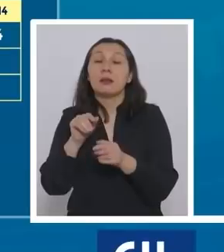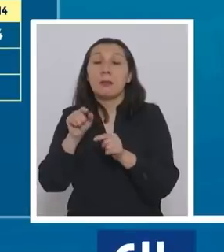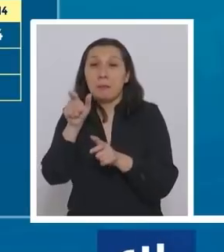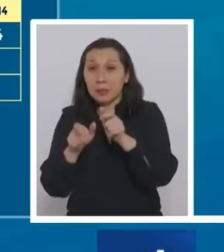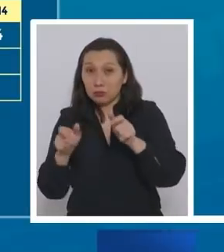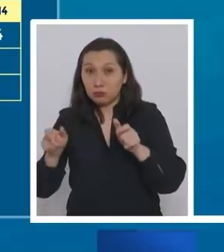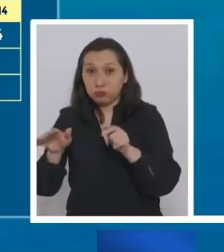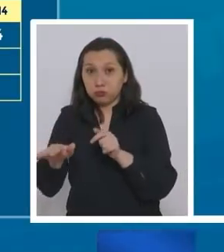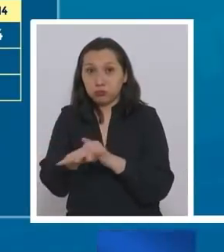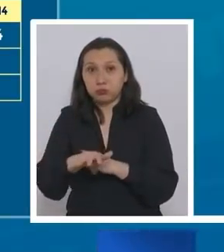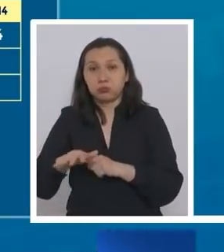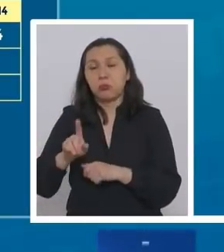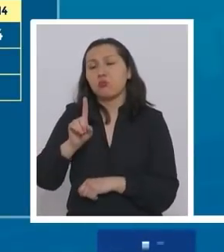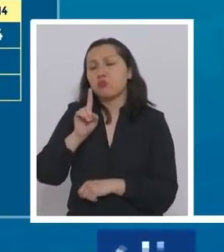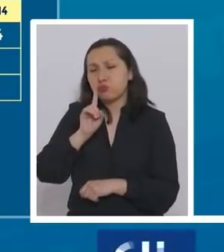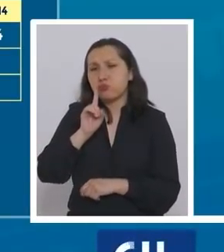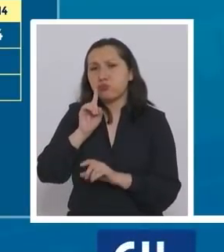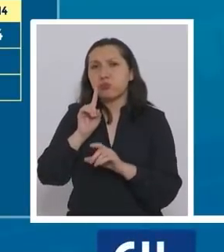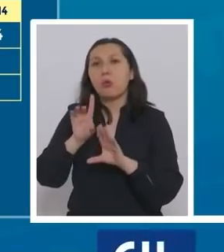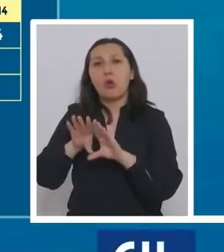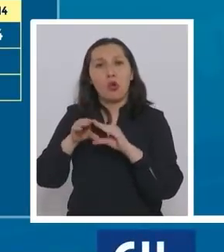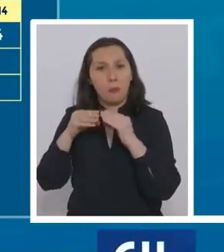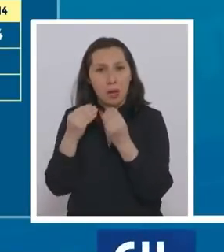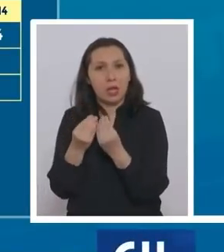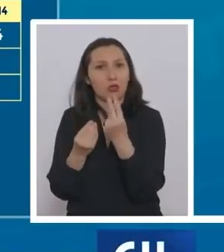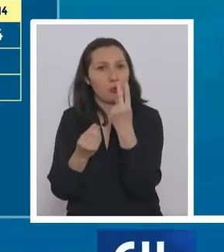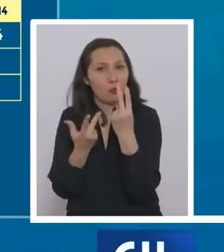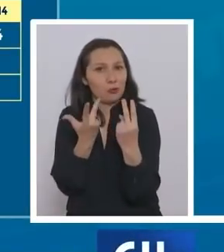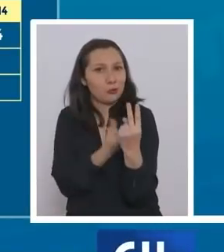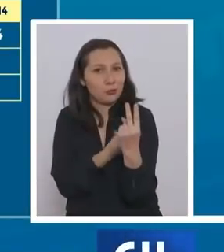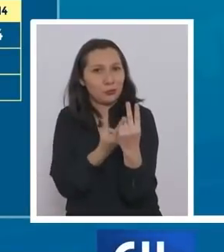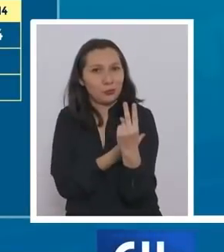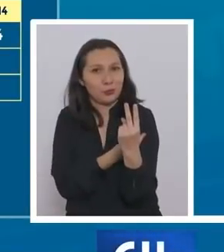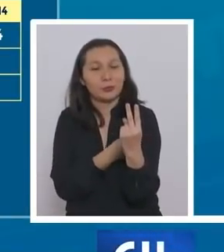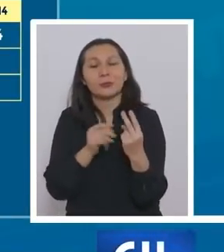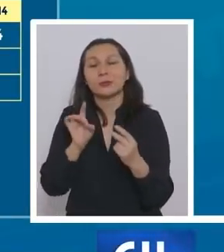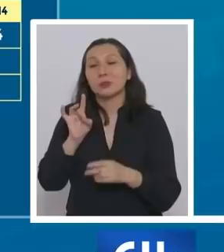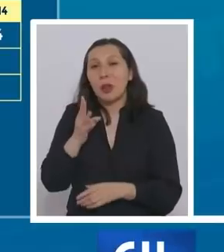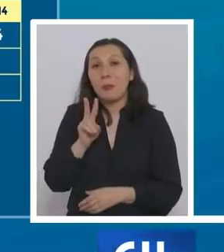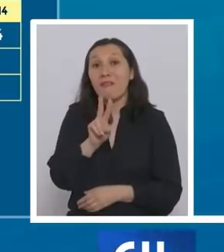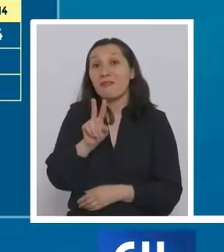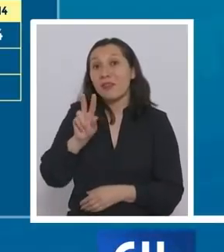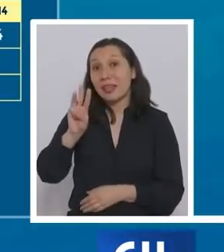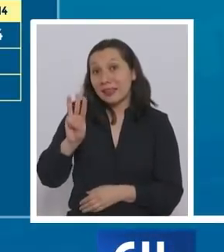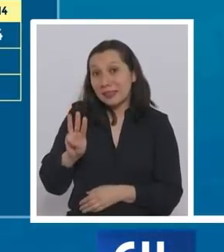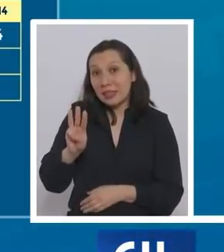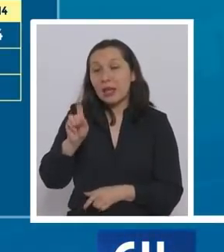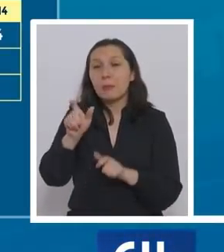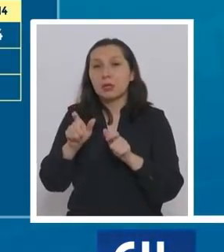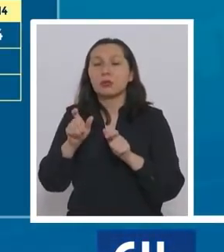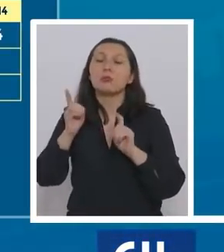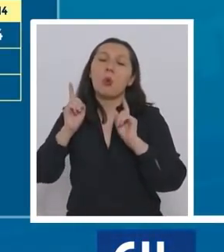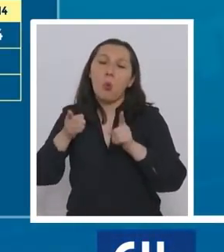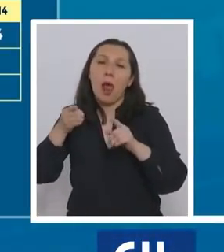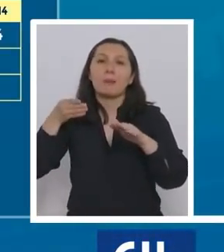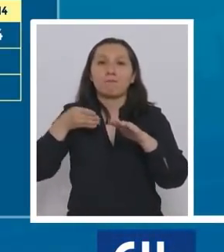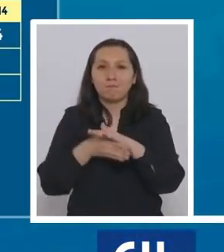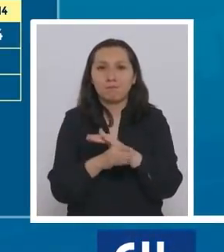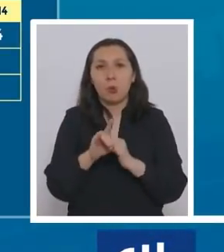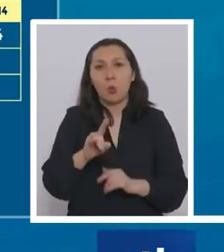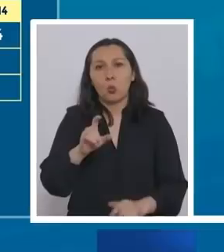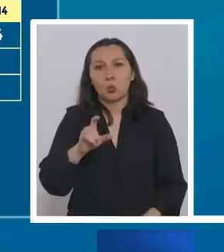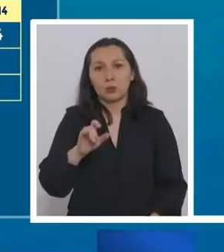3.859.000 personas que cuentan con un esquema de vacunación completo, ya que solo 23 ingresaron a una cama UCI.